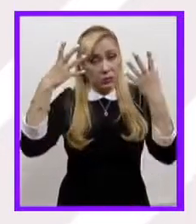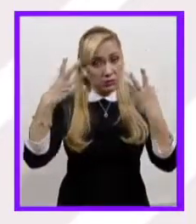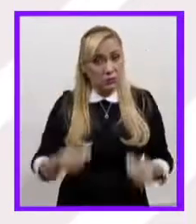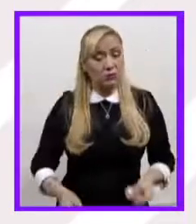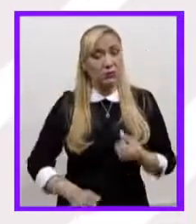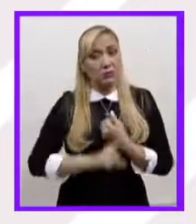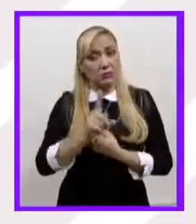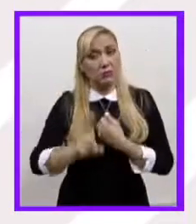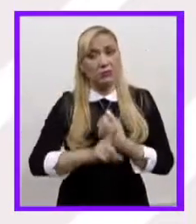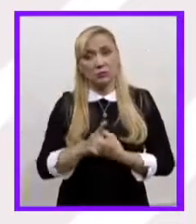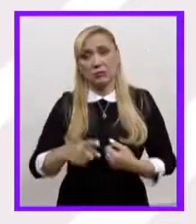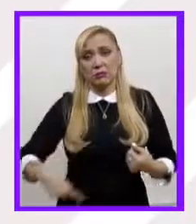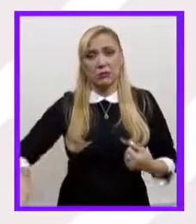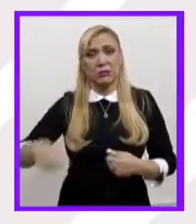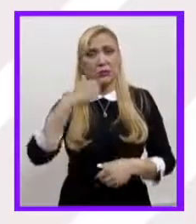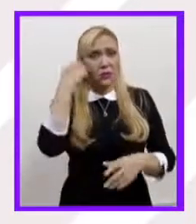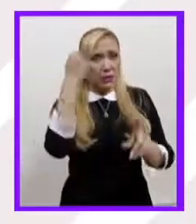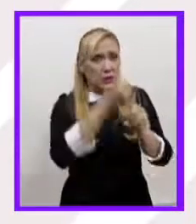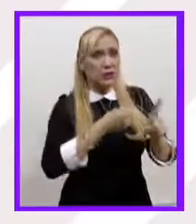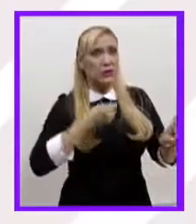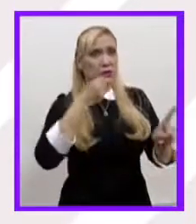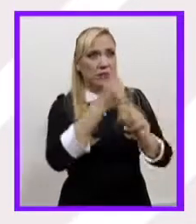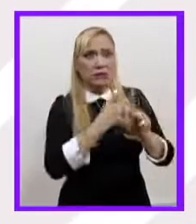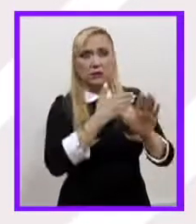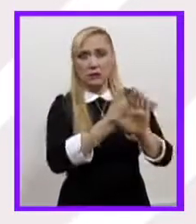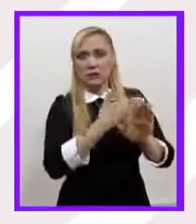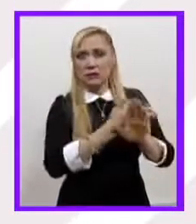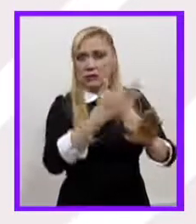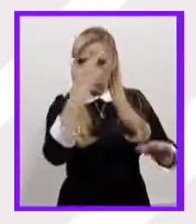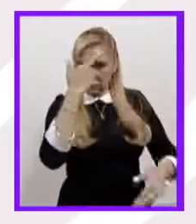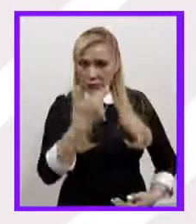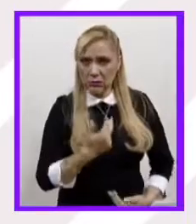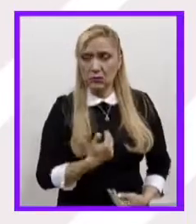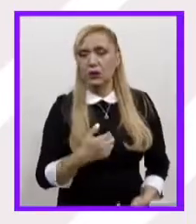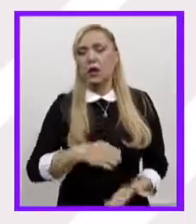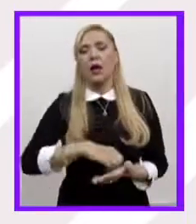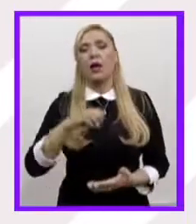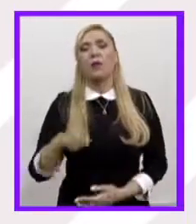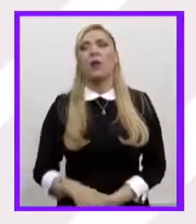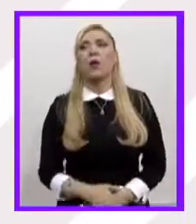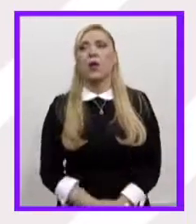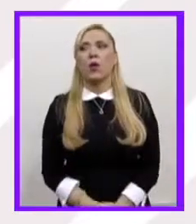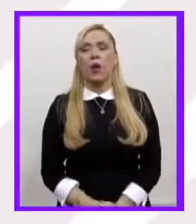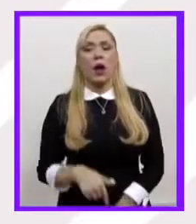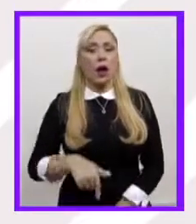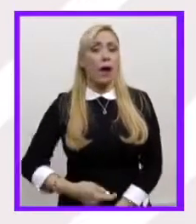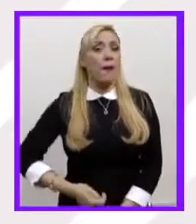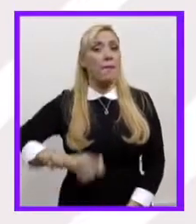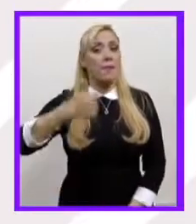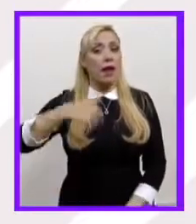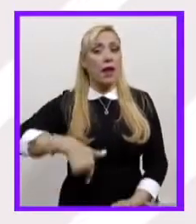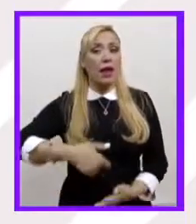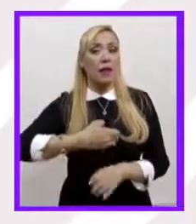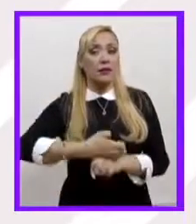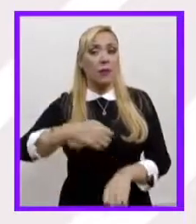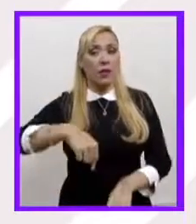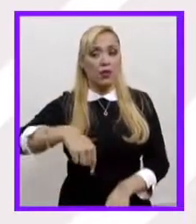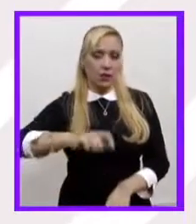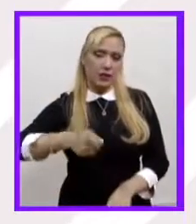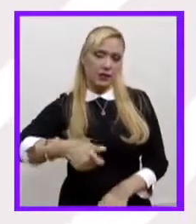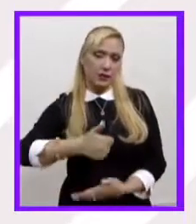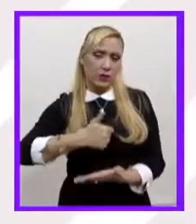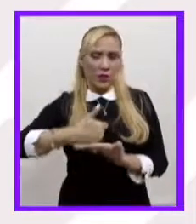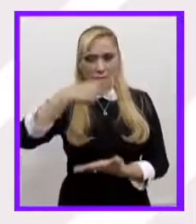múltiples batallas en contra de la discriminación, creo que puede poner el ejemplo. Podríamos convertirnos en la primera entidad que sanciona administrativamente